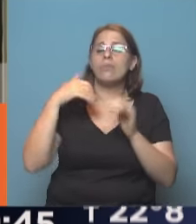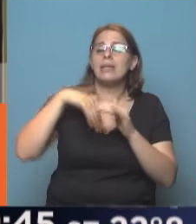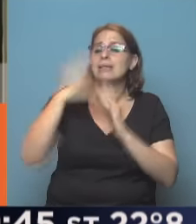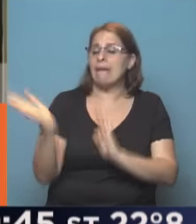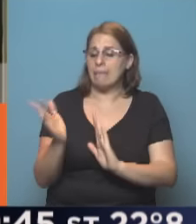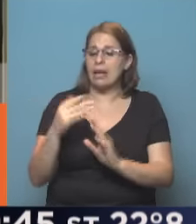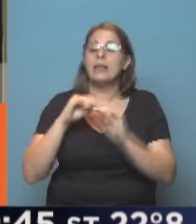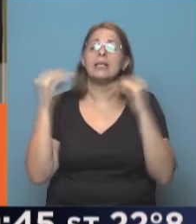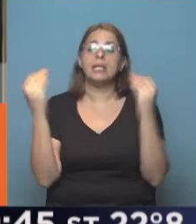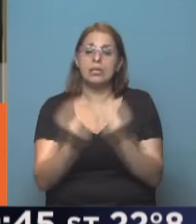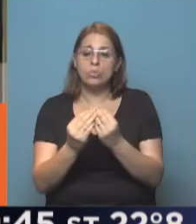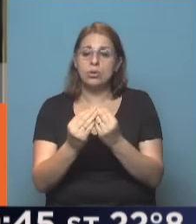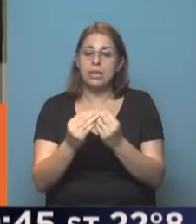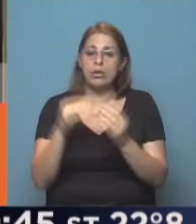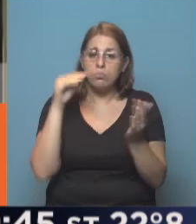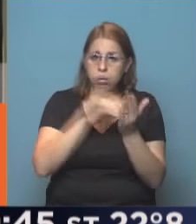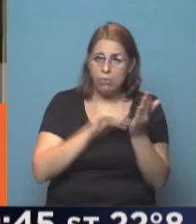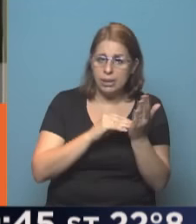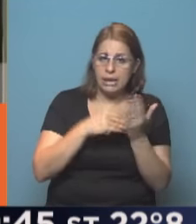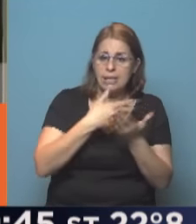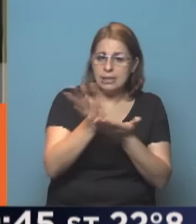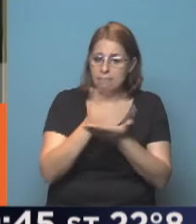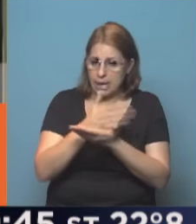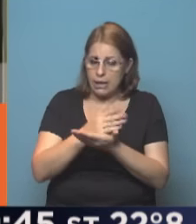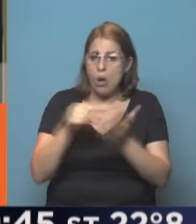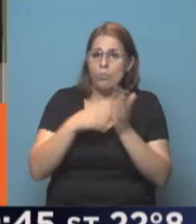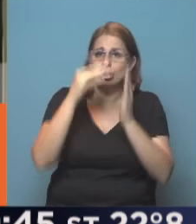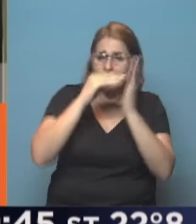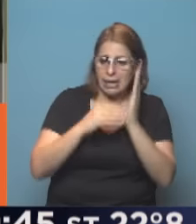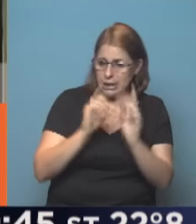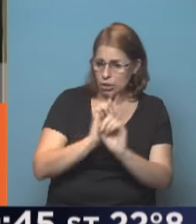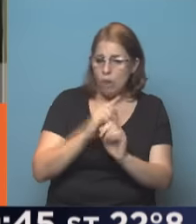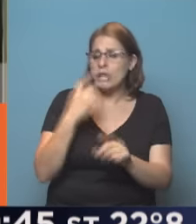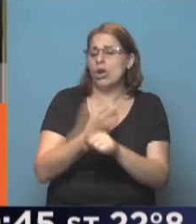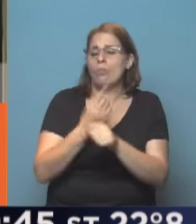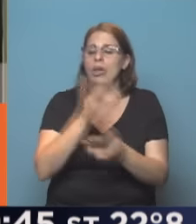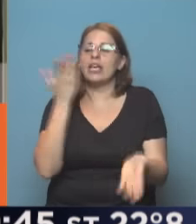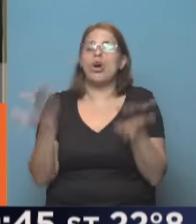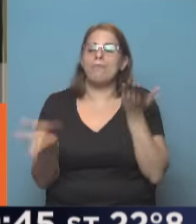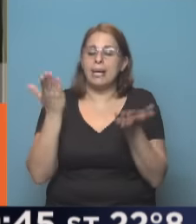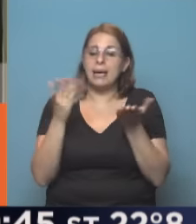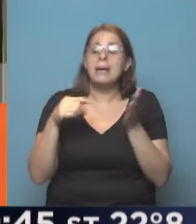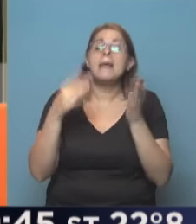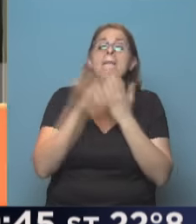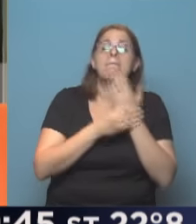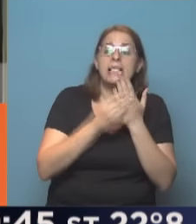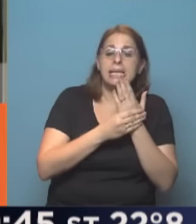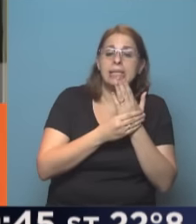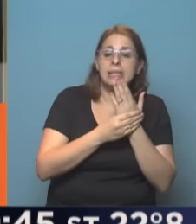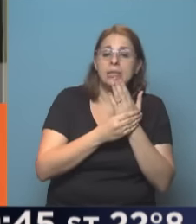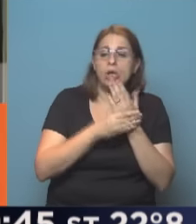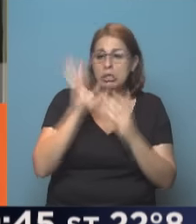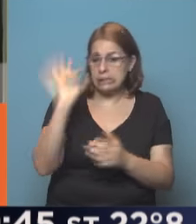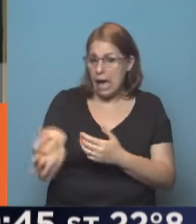por lo menos los resultados se publiquen por separado, no en el ranking, que no se lo arranque porque no son comparables. Y la verdad que el ministro